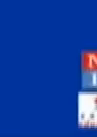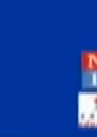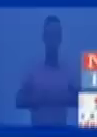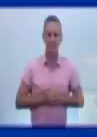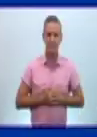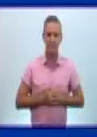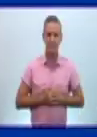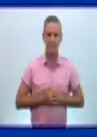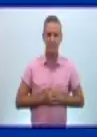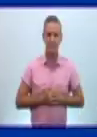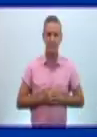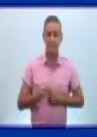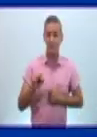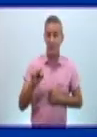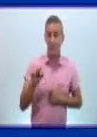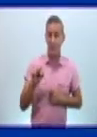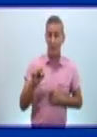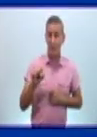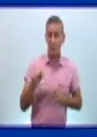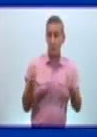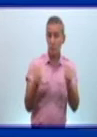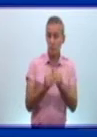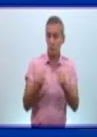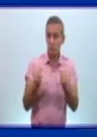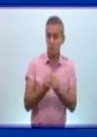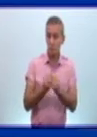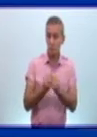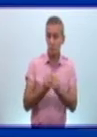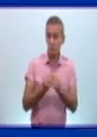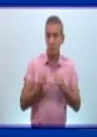El soluto es el sólido.